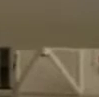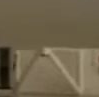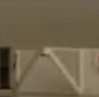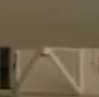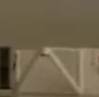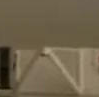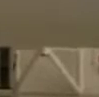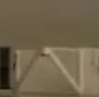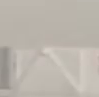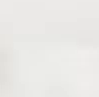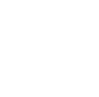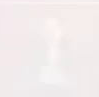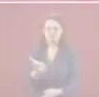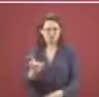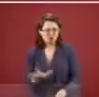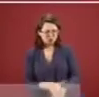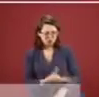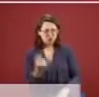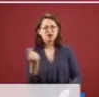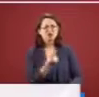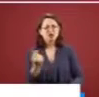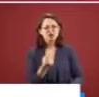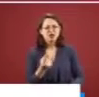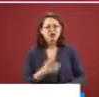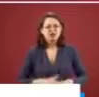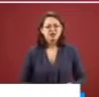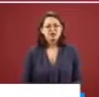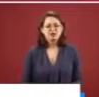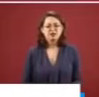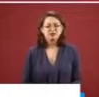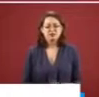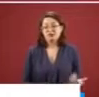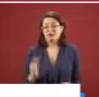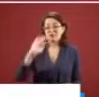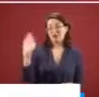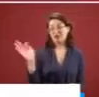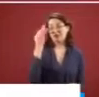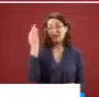porque su compra fue un fraude nos ha costado trabajo vender el avión presidencial